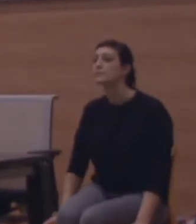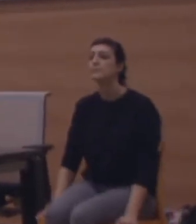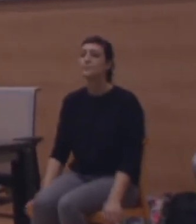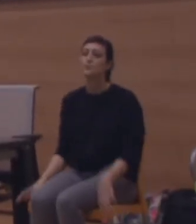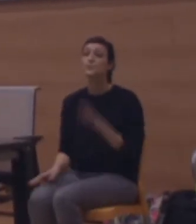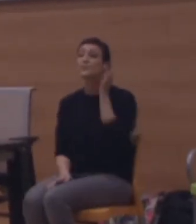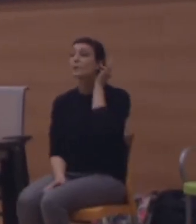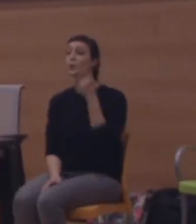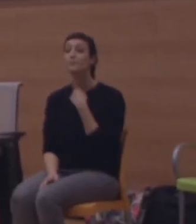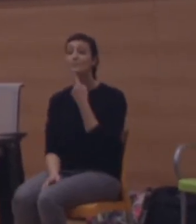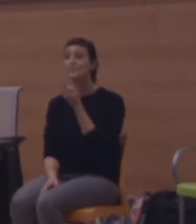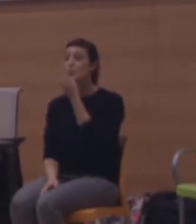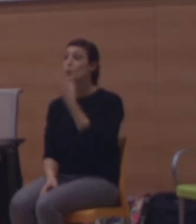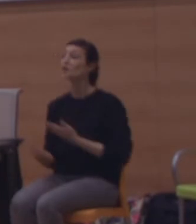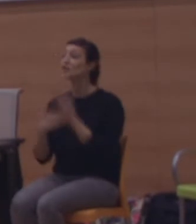Buenos días.